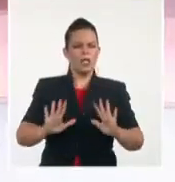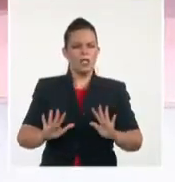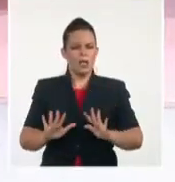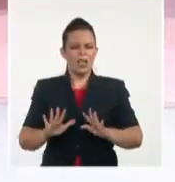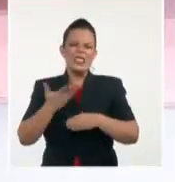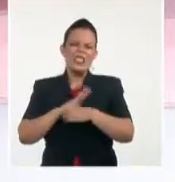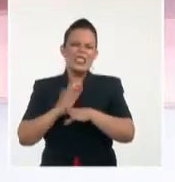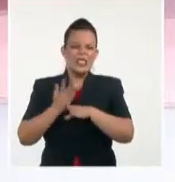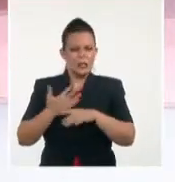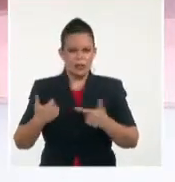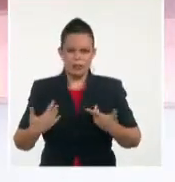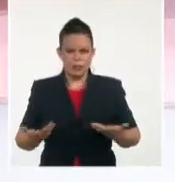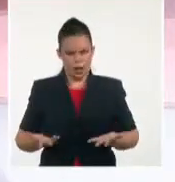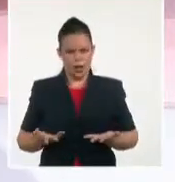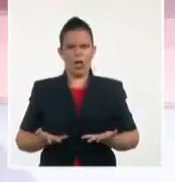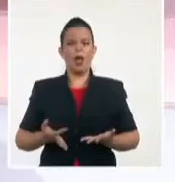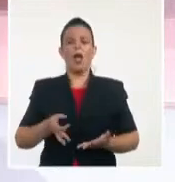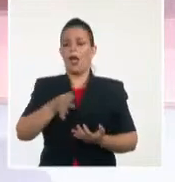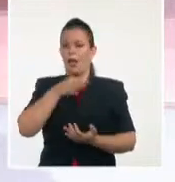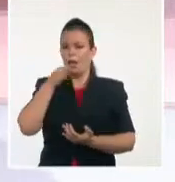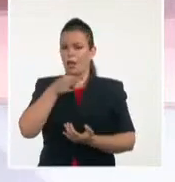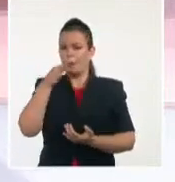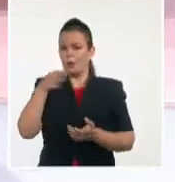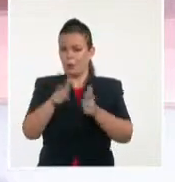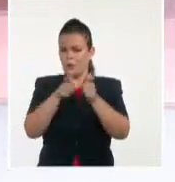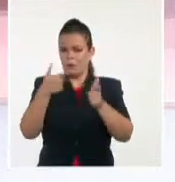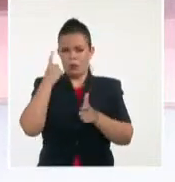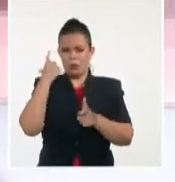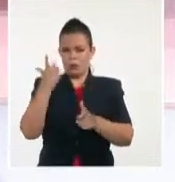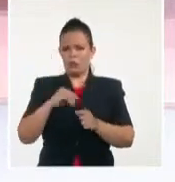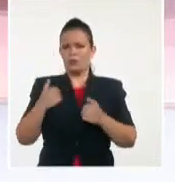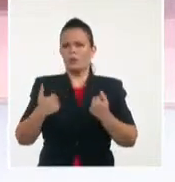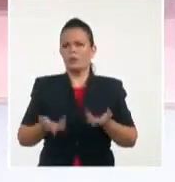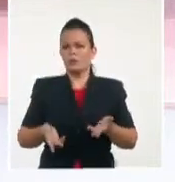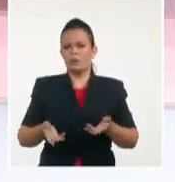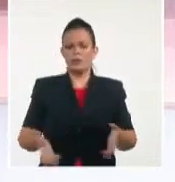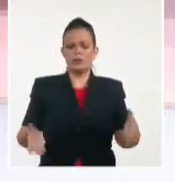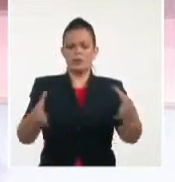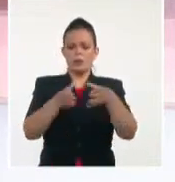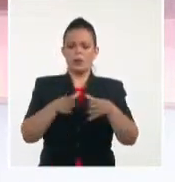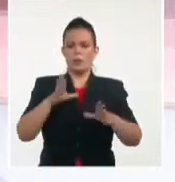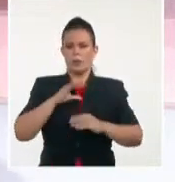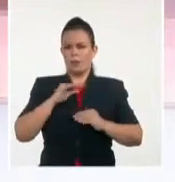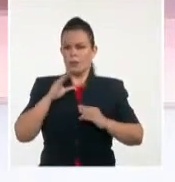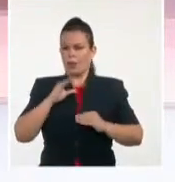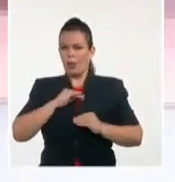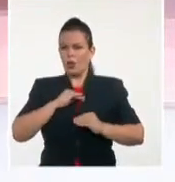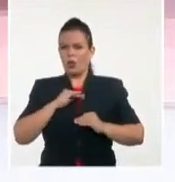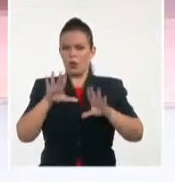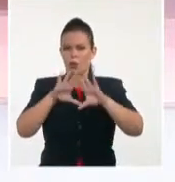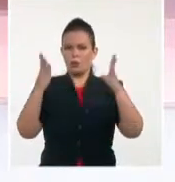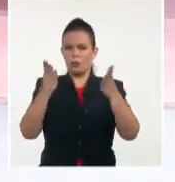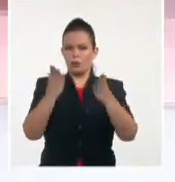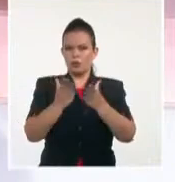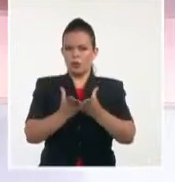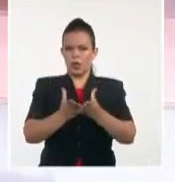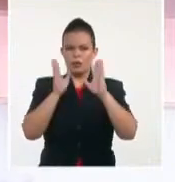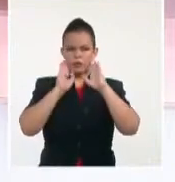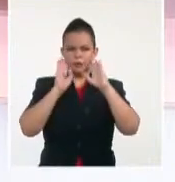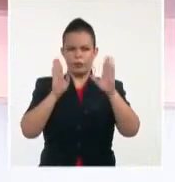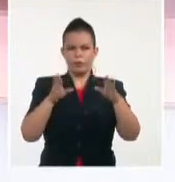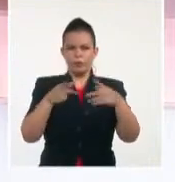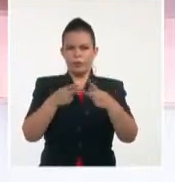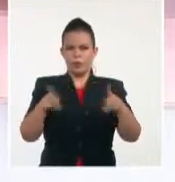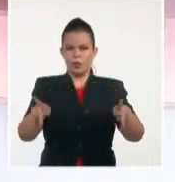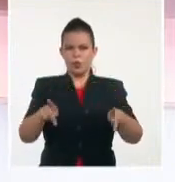saben. La Organización Meteorológica Mundial, con el Centro Regional especializado en ciclones tropicales para esta